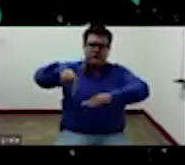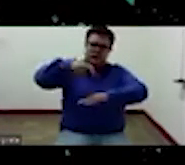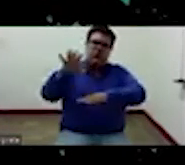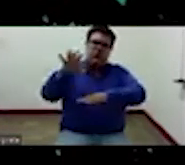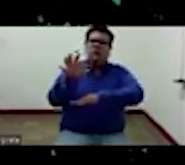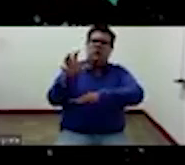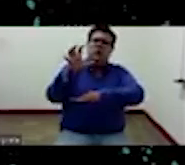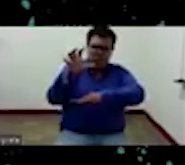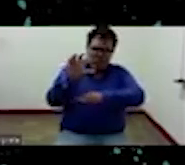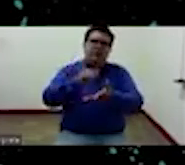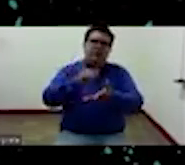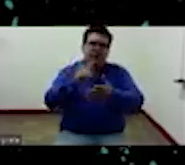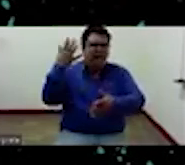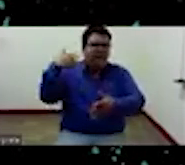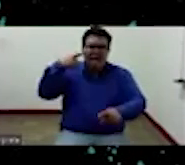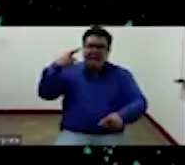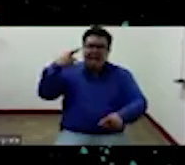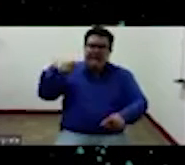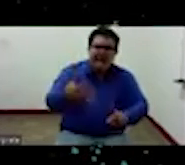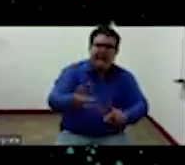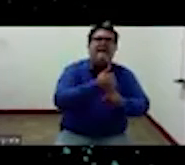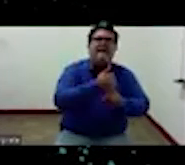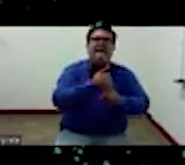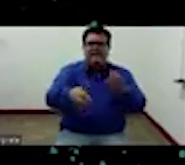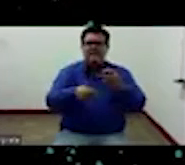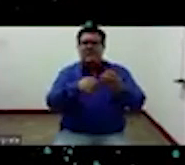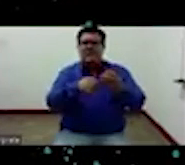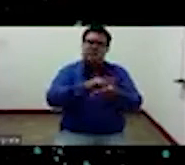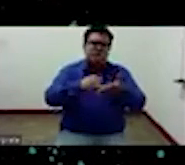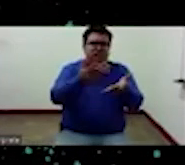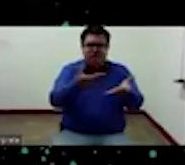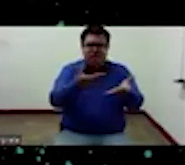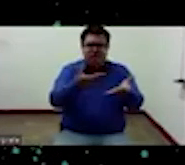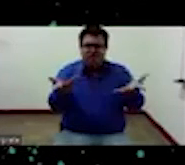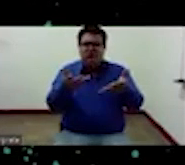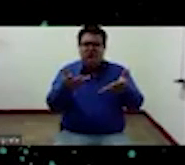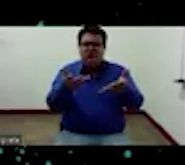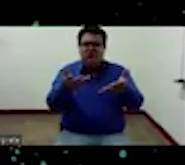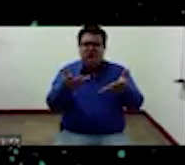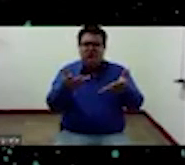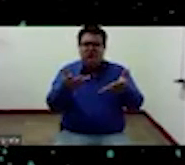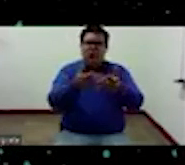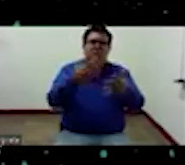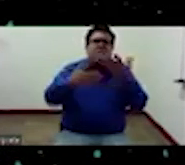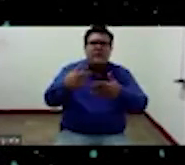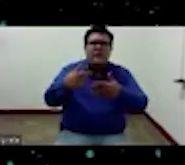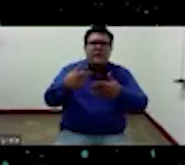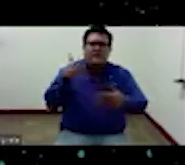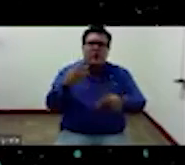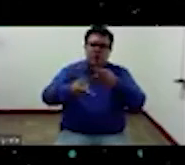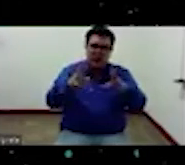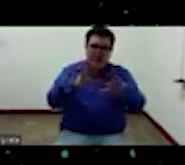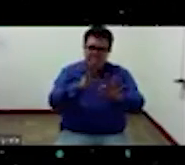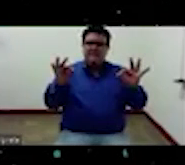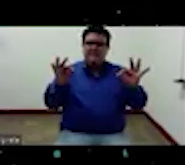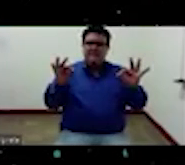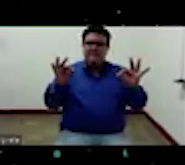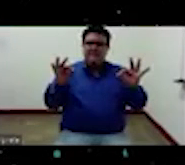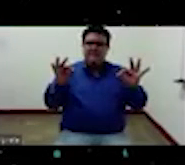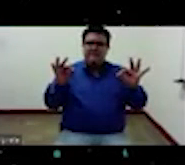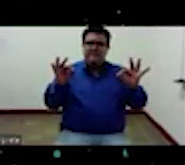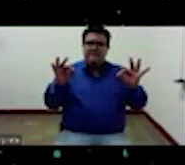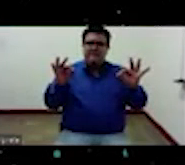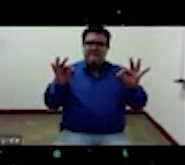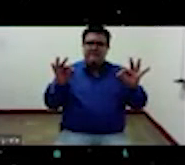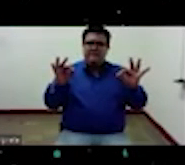Y el otro cuento tiene que ver con los archivos y con que el mundo quedó silenciado. Y entonces, mientras se encontraban los archivos sonoros del